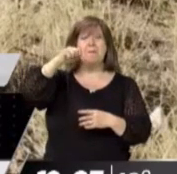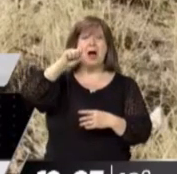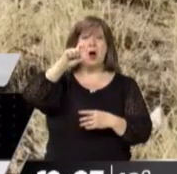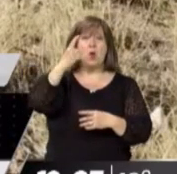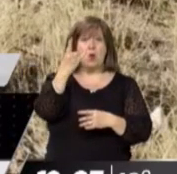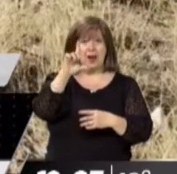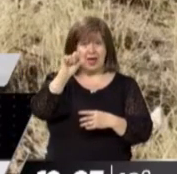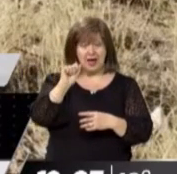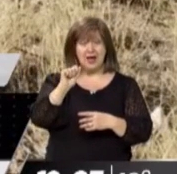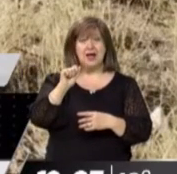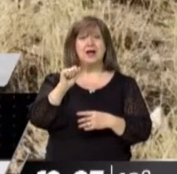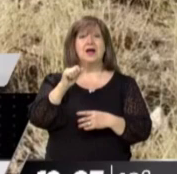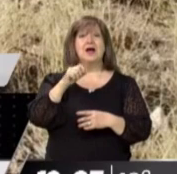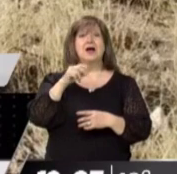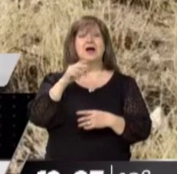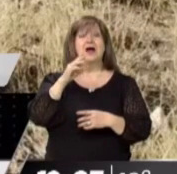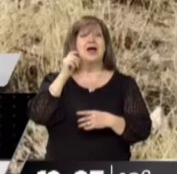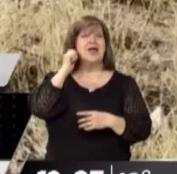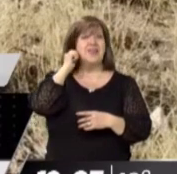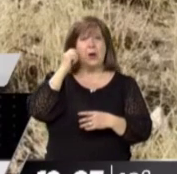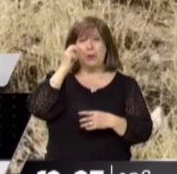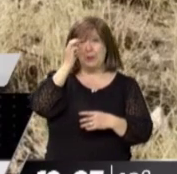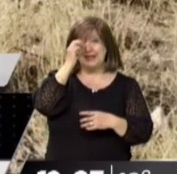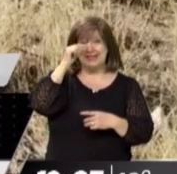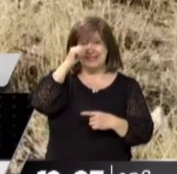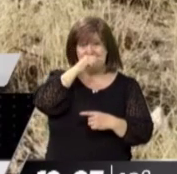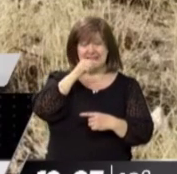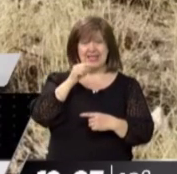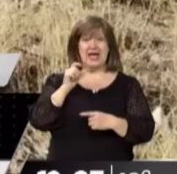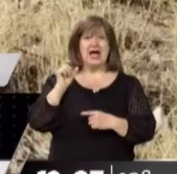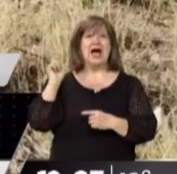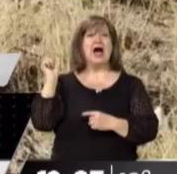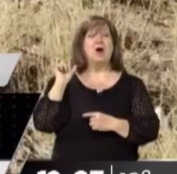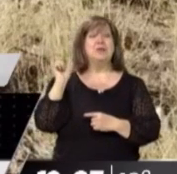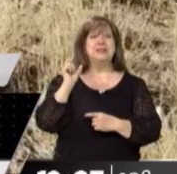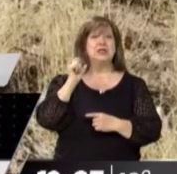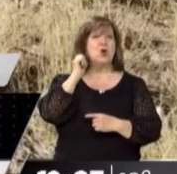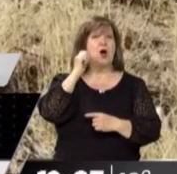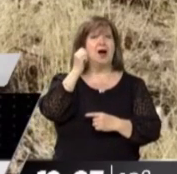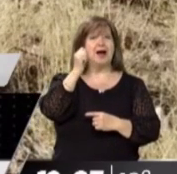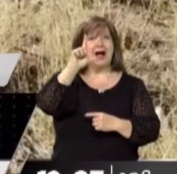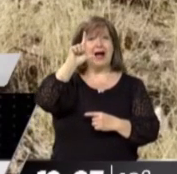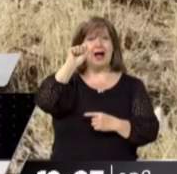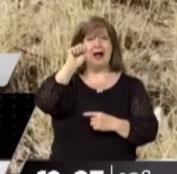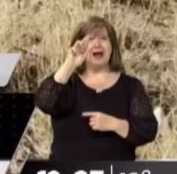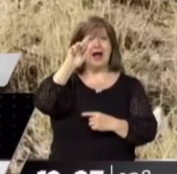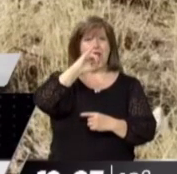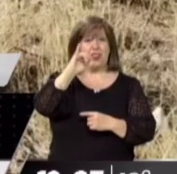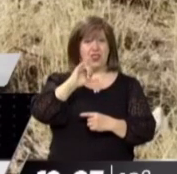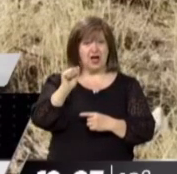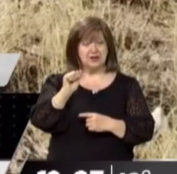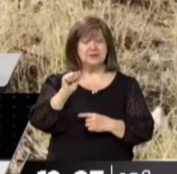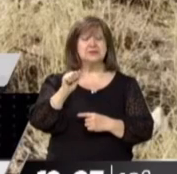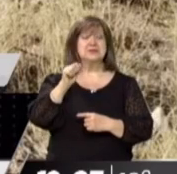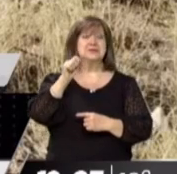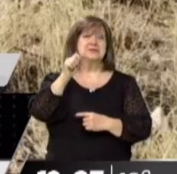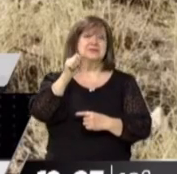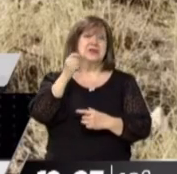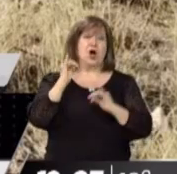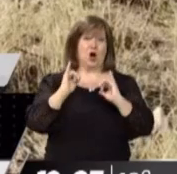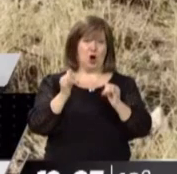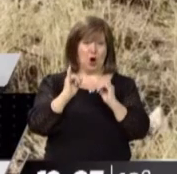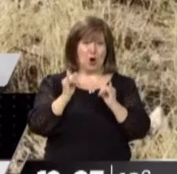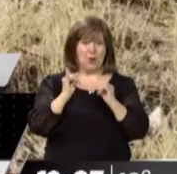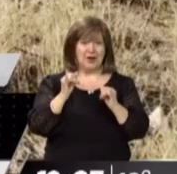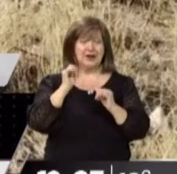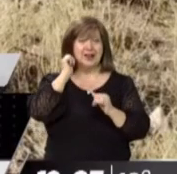Belén Galarza, de 27 años de edad, muy joven, la verdad, lamentable pérdida seguramente, lo que ha